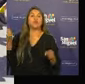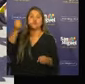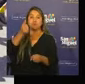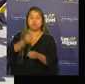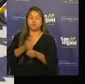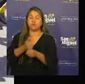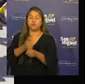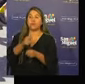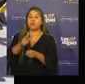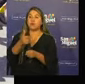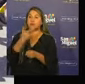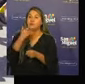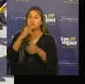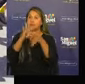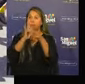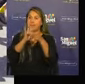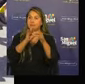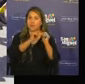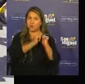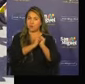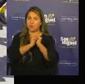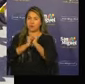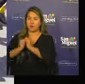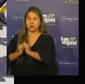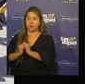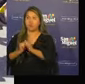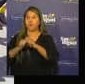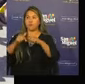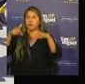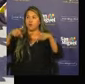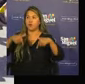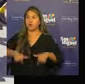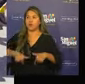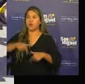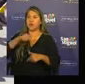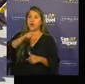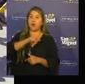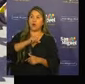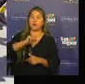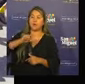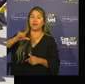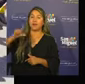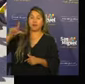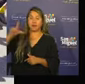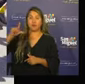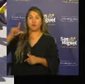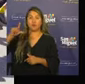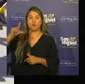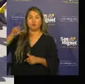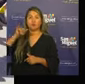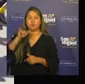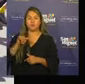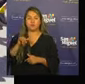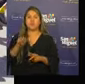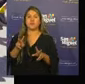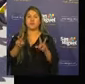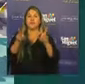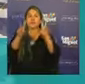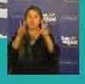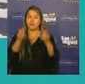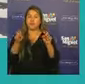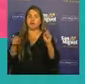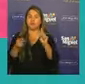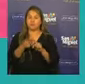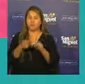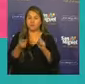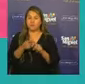que hemos tenido. Hoy día hemos aumentado, pero profundamente, los niveles de participación